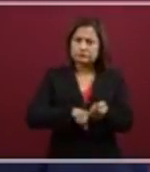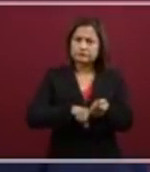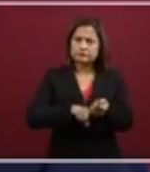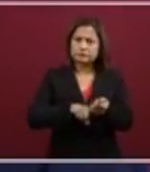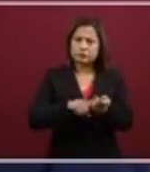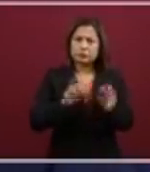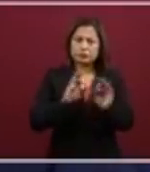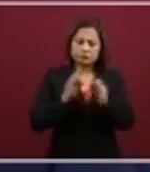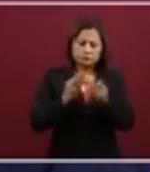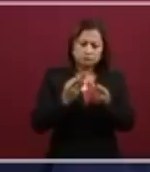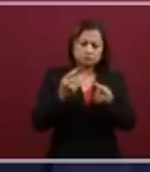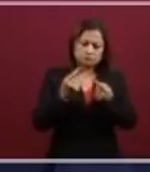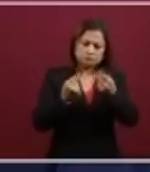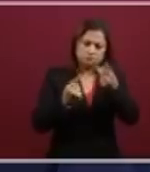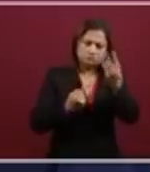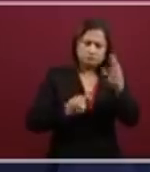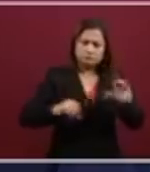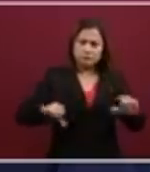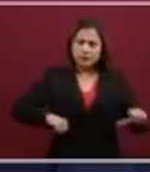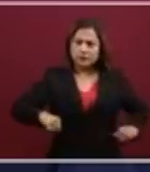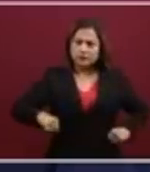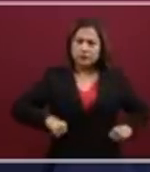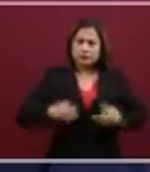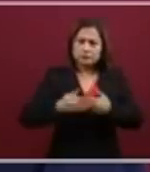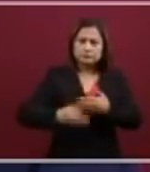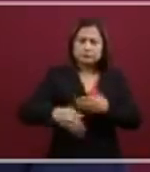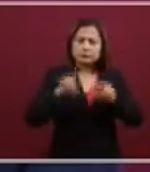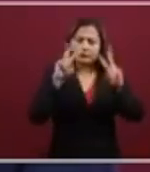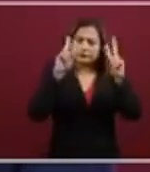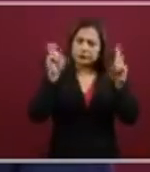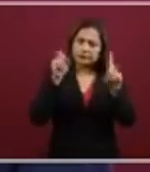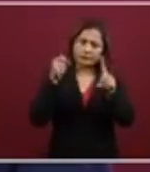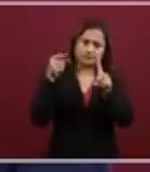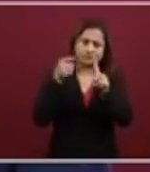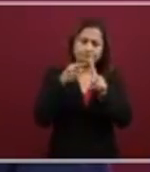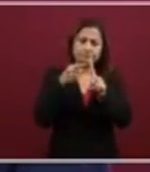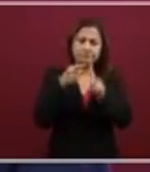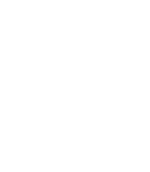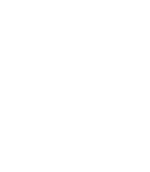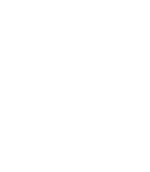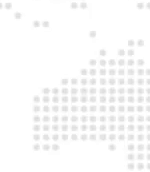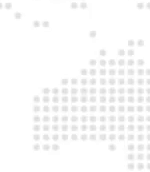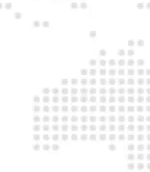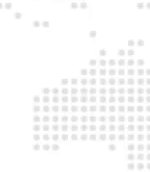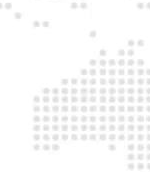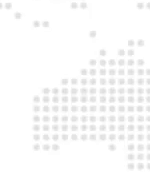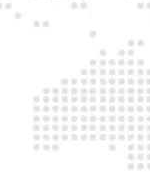problema de inseguridad en el país. Con información de Araceli Rivera, Notimex.